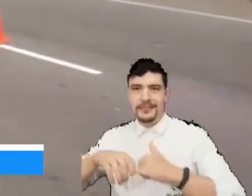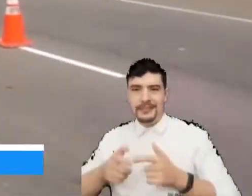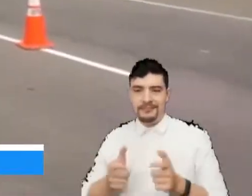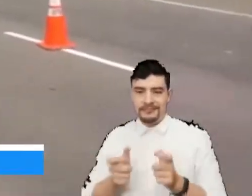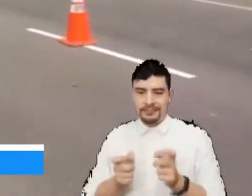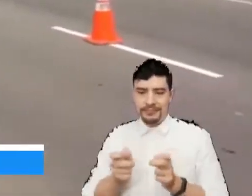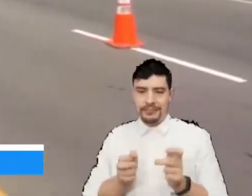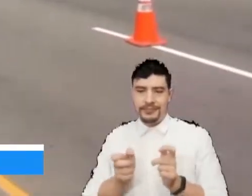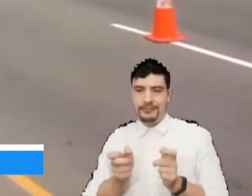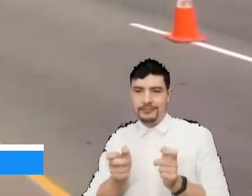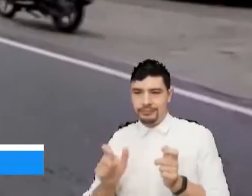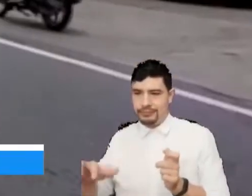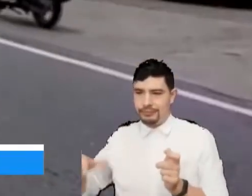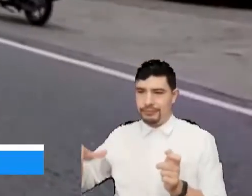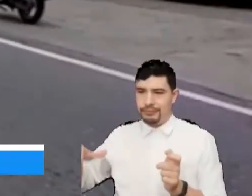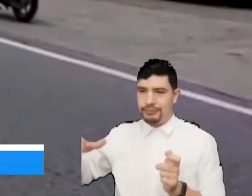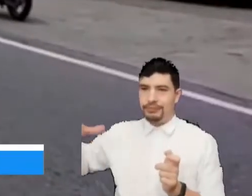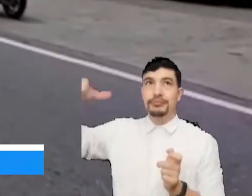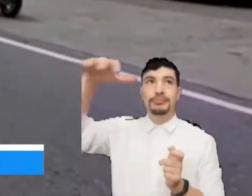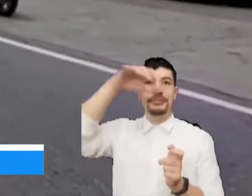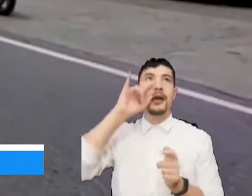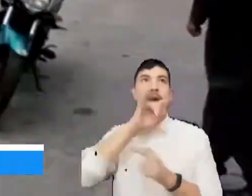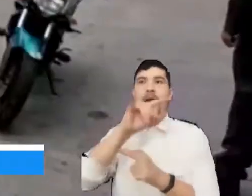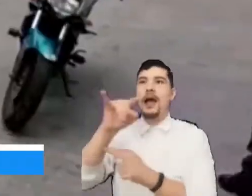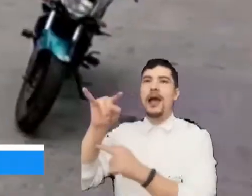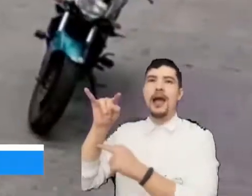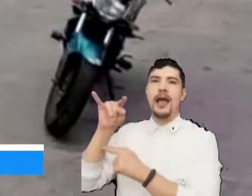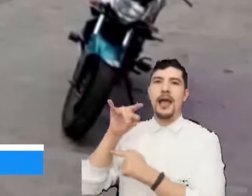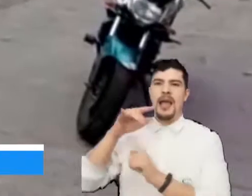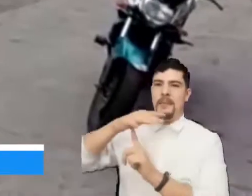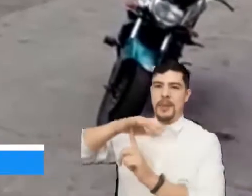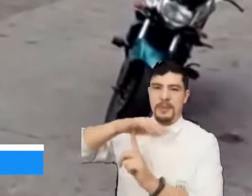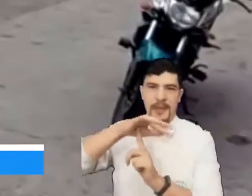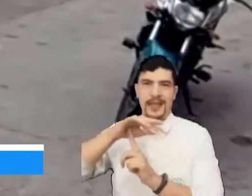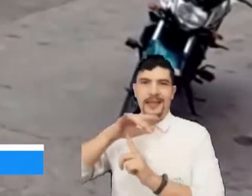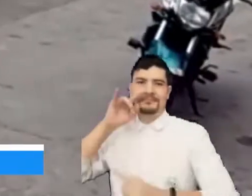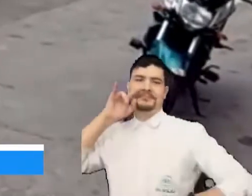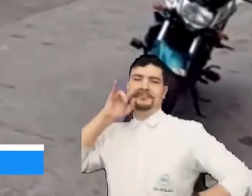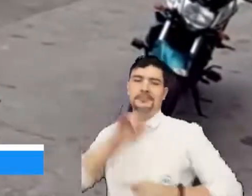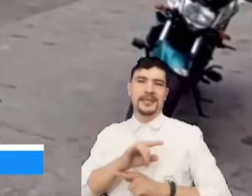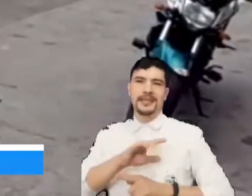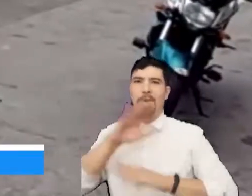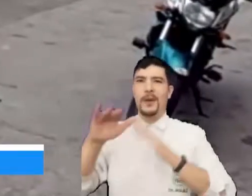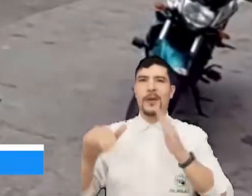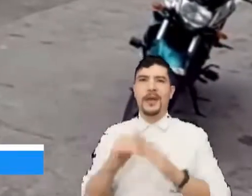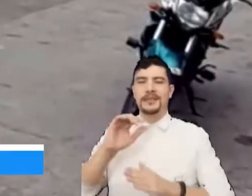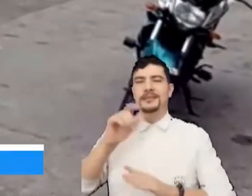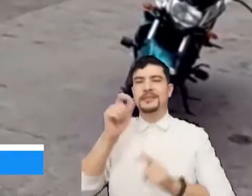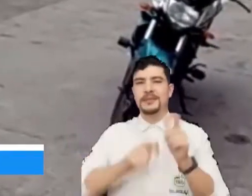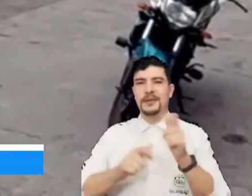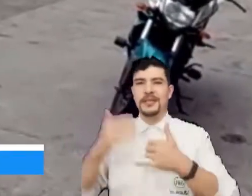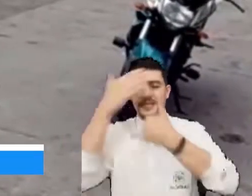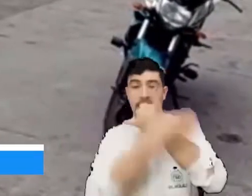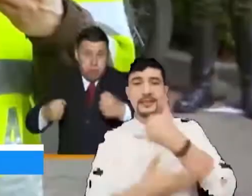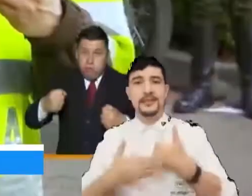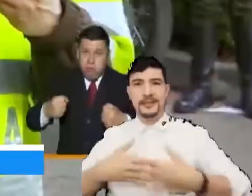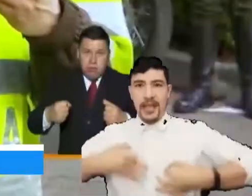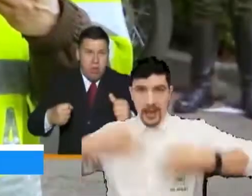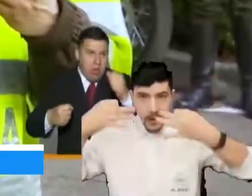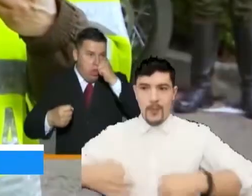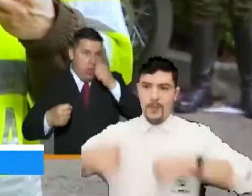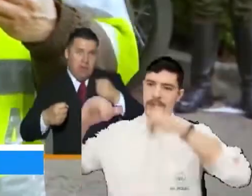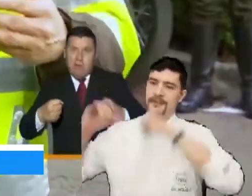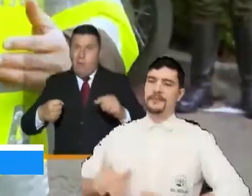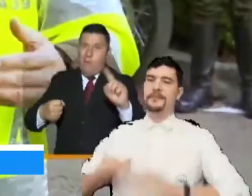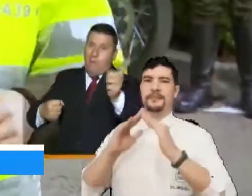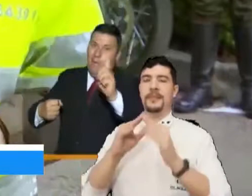para garantizar el cumplimiento de las normas establecidas por el Gobierno Nacional. Además de verificar que los conductores no hayan ingerido